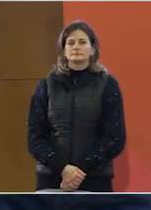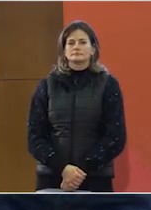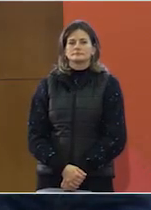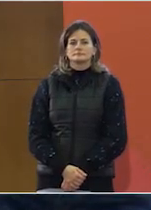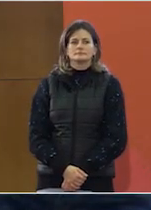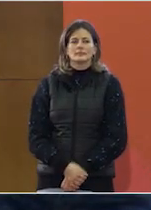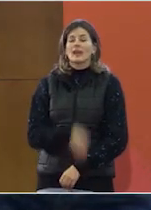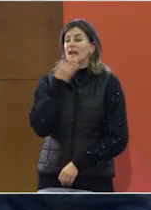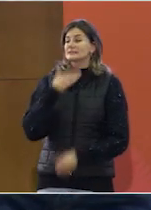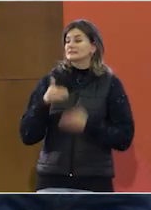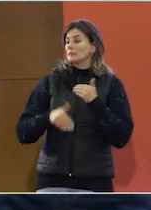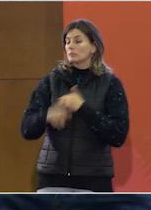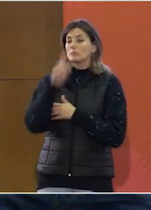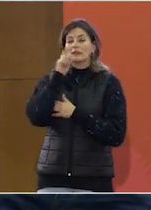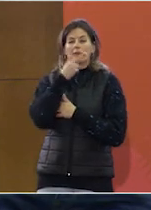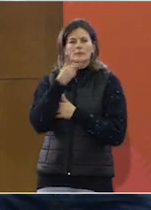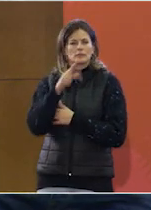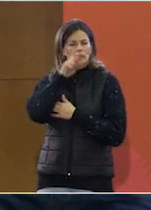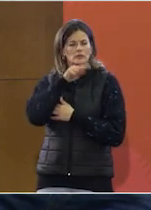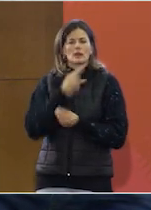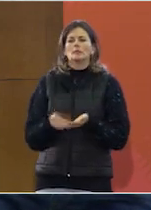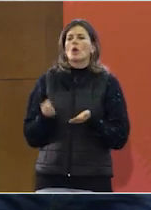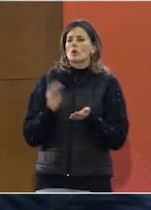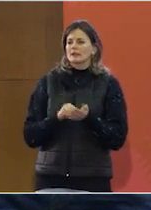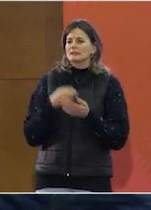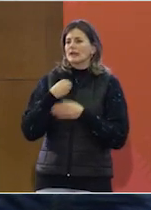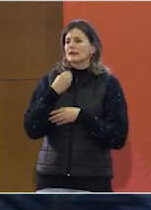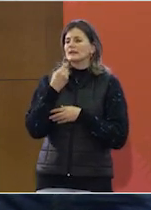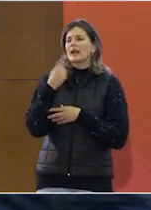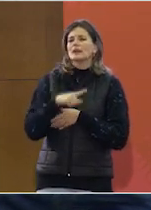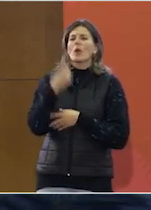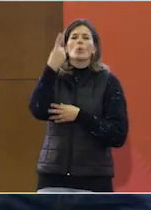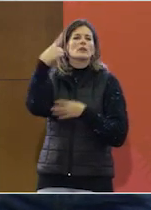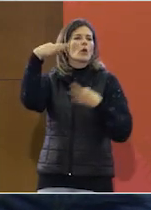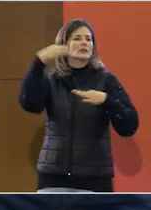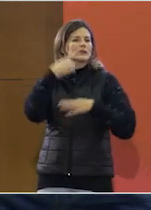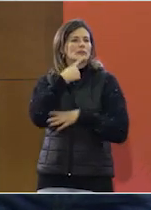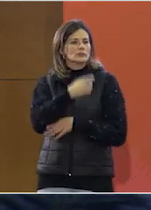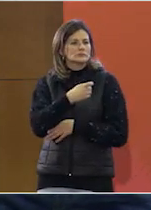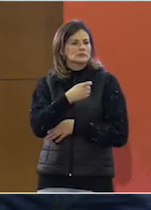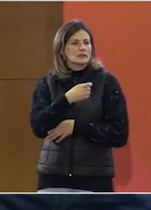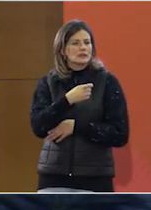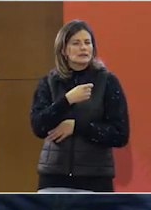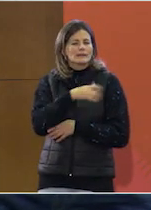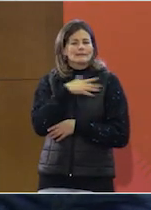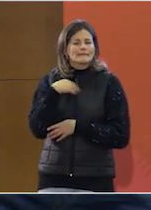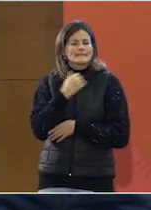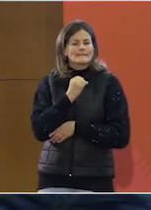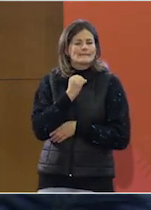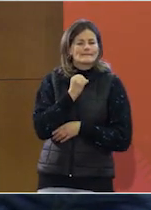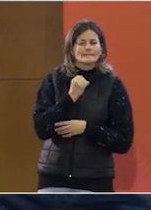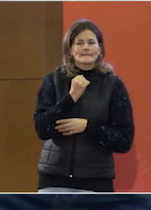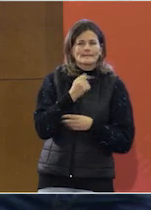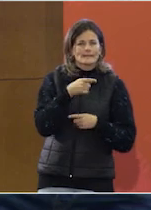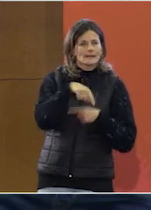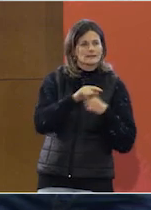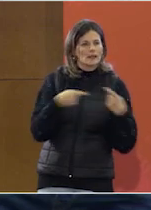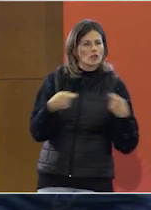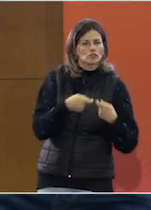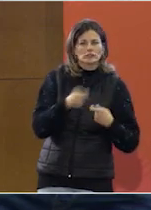Parece que el 21 de diciembre otra vez solamente va a haber una pregunta: ¿de quién te quieres vengar en estas